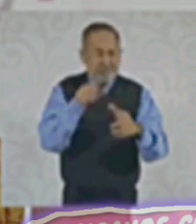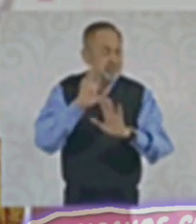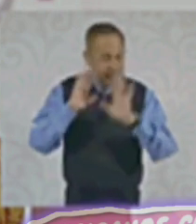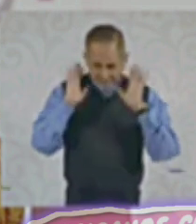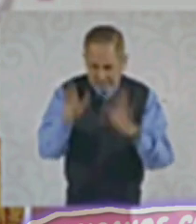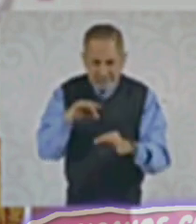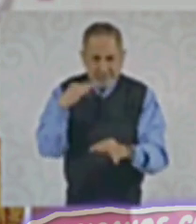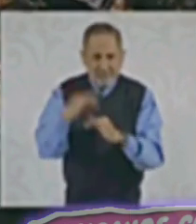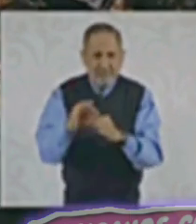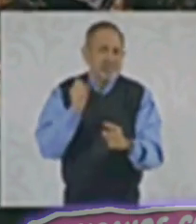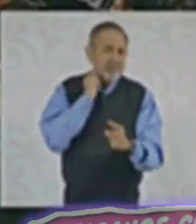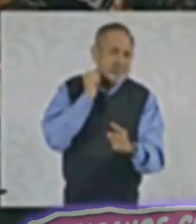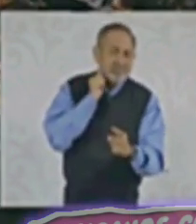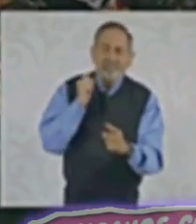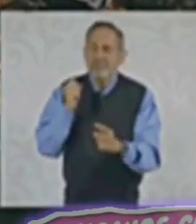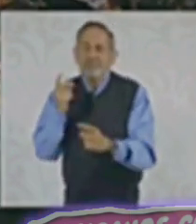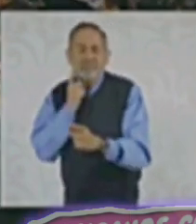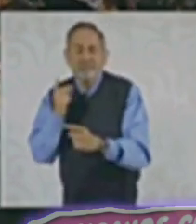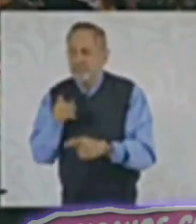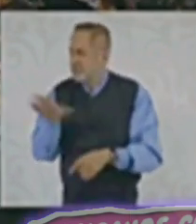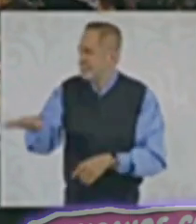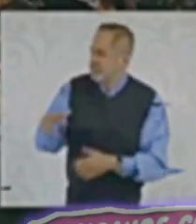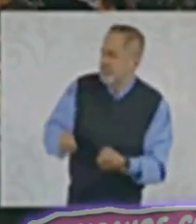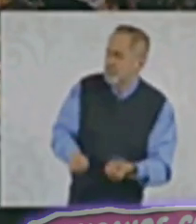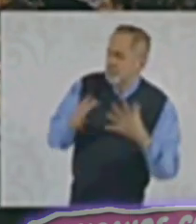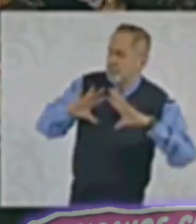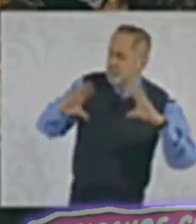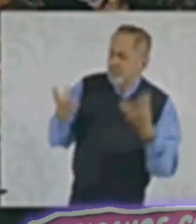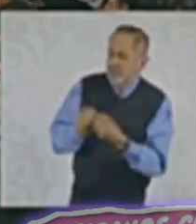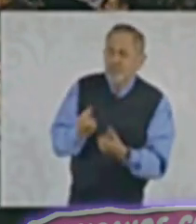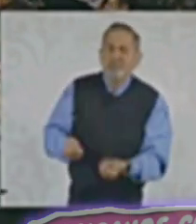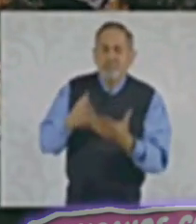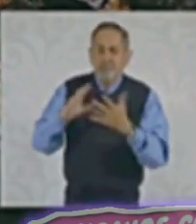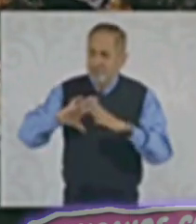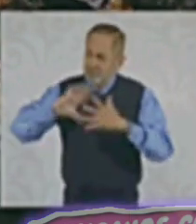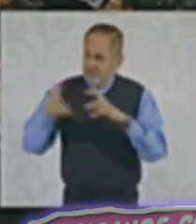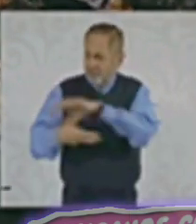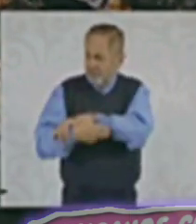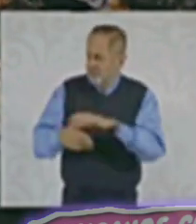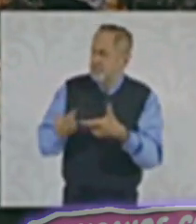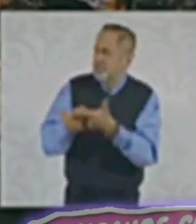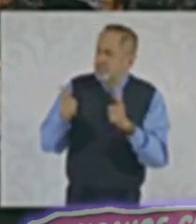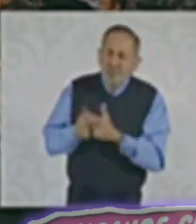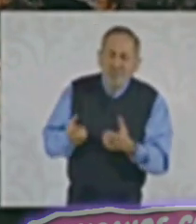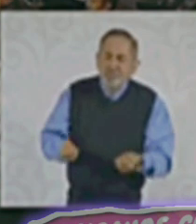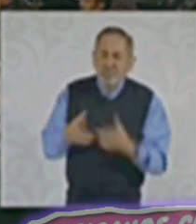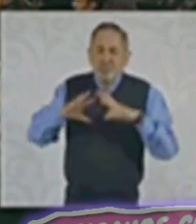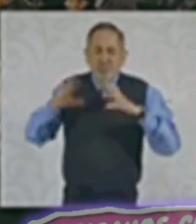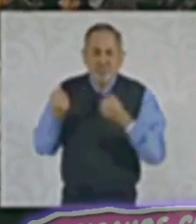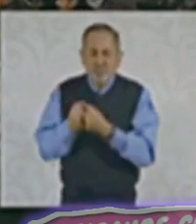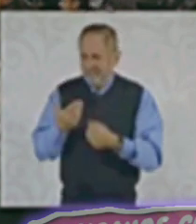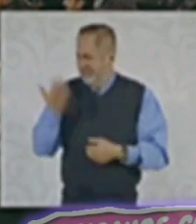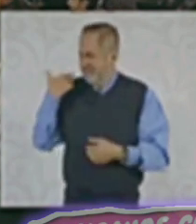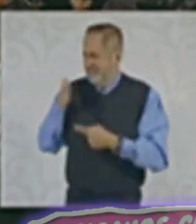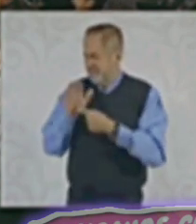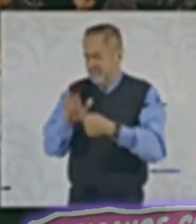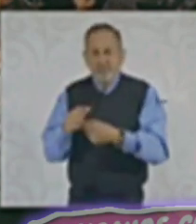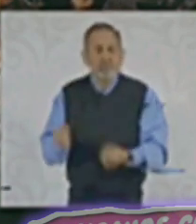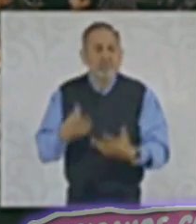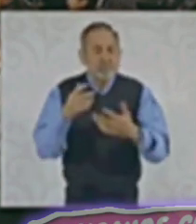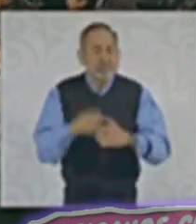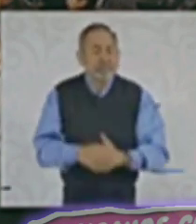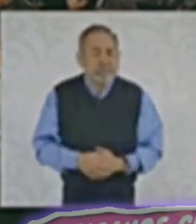A ver si tienes cuántos ganó la coalición, que lo presentamos el otro día.